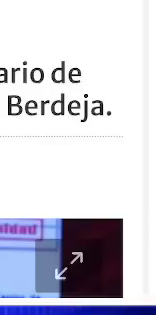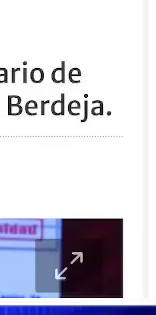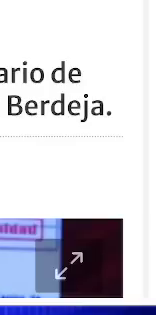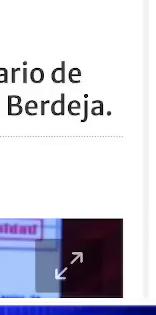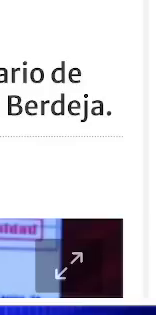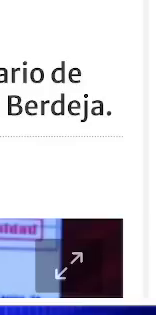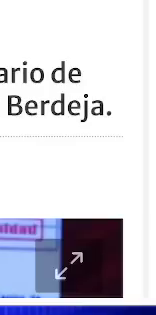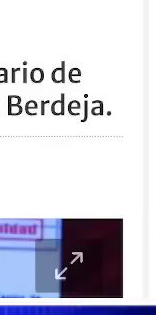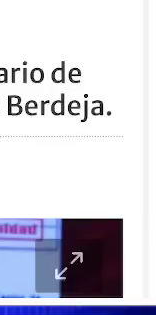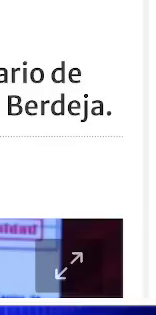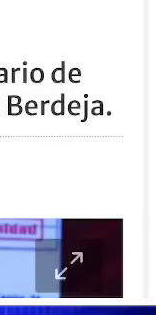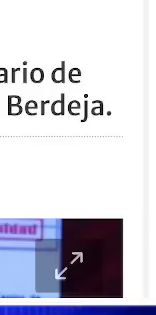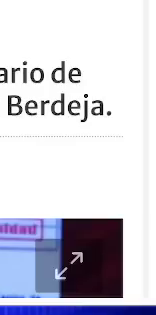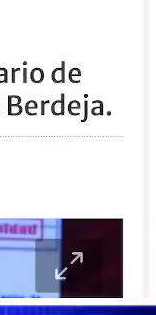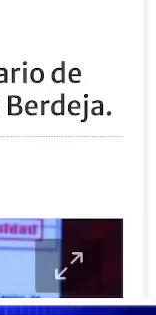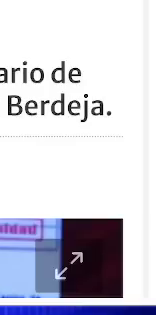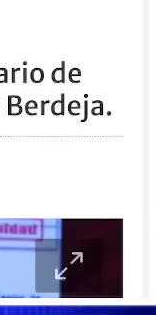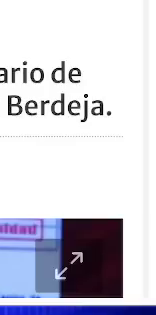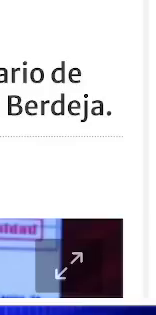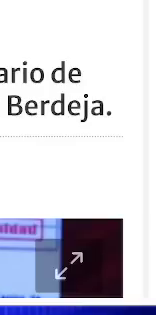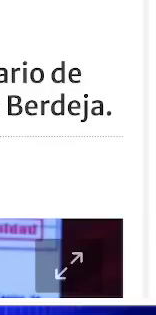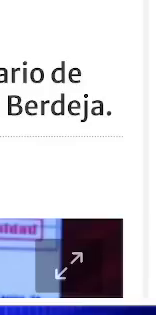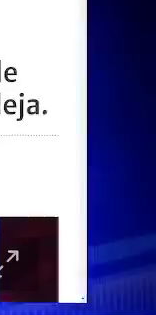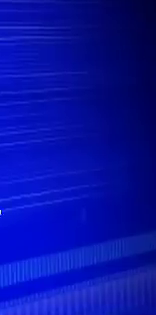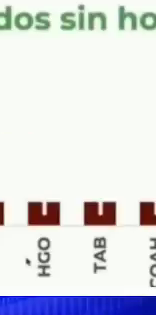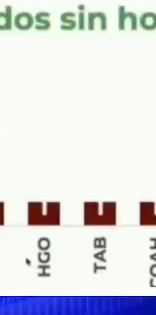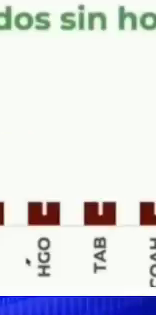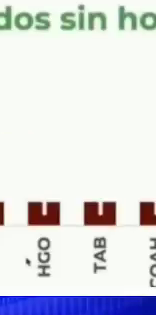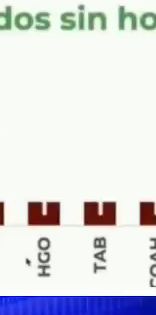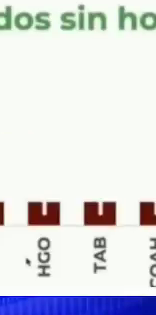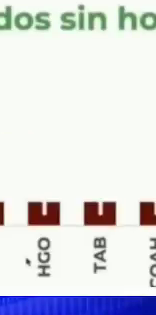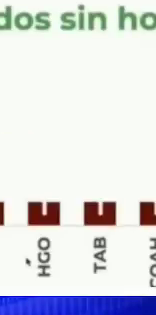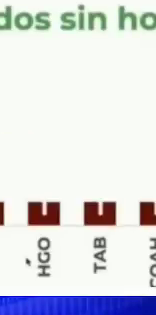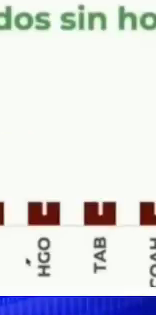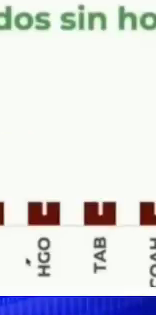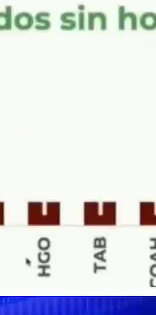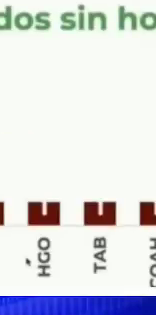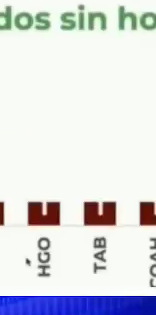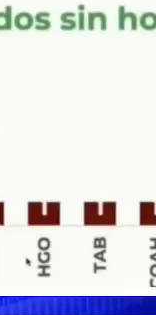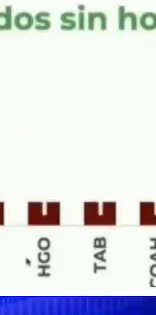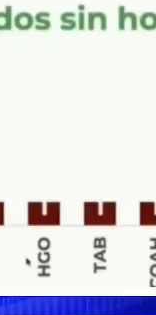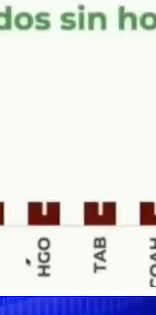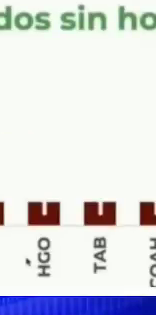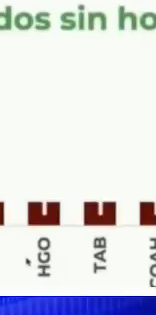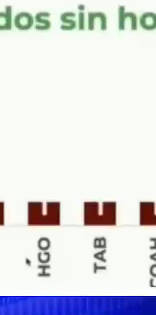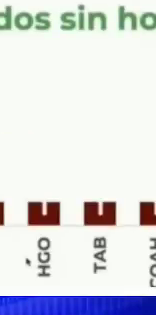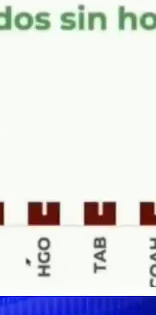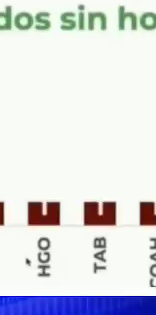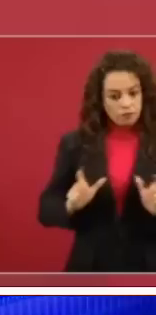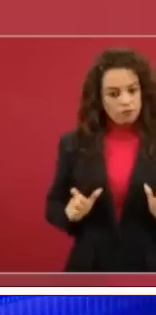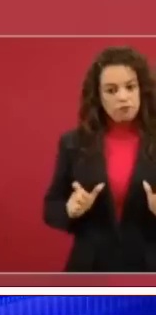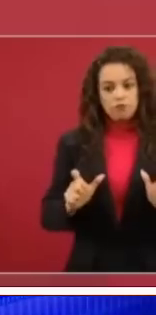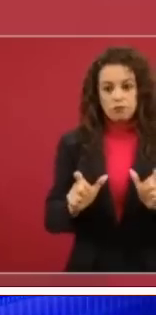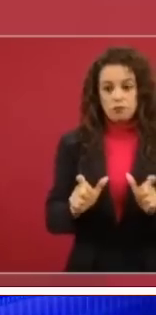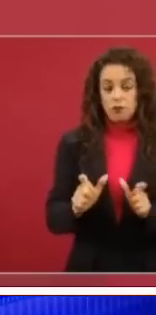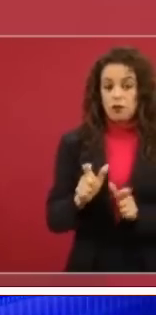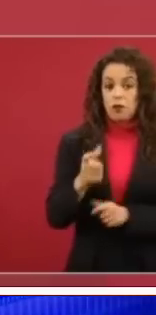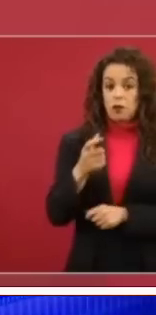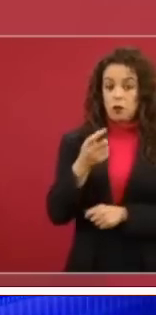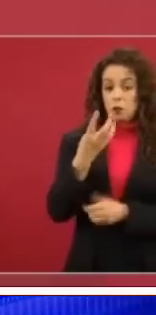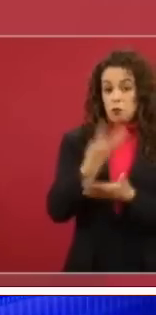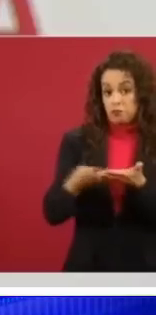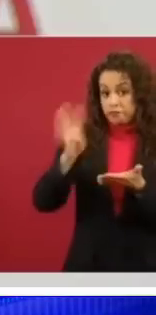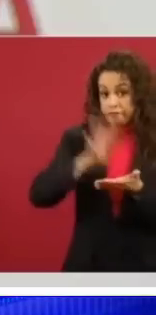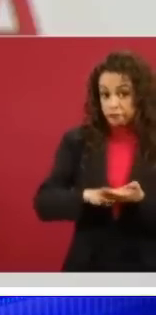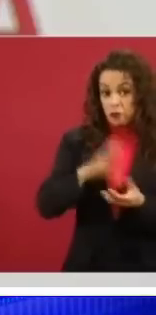una línea en el mapa geográfico vamos a escuchar lo que dijo el subsecretario de seguridad Ricardo Mejía sobre este